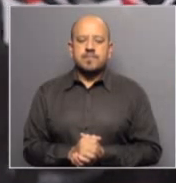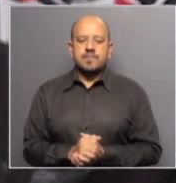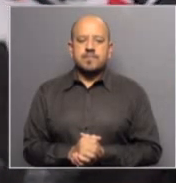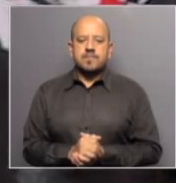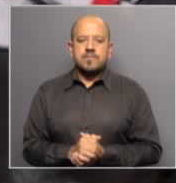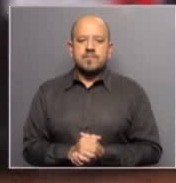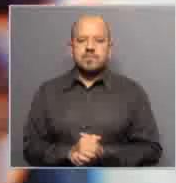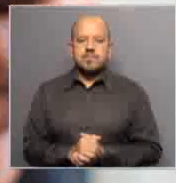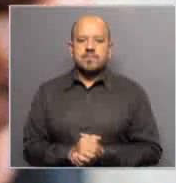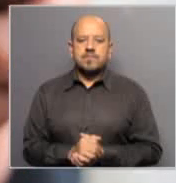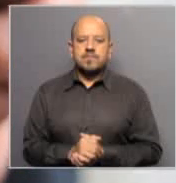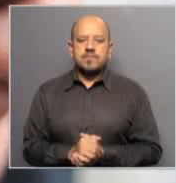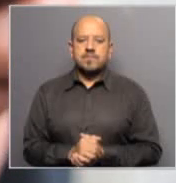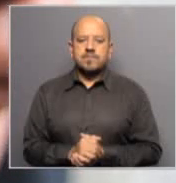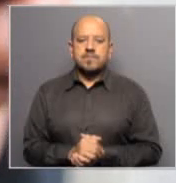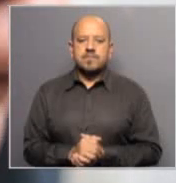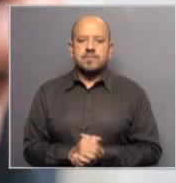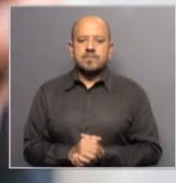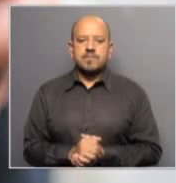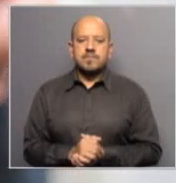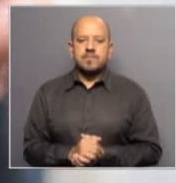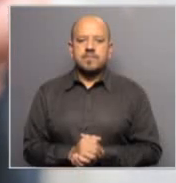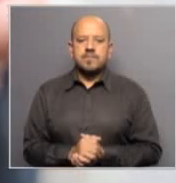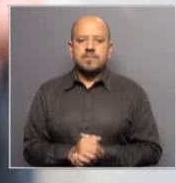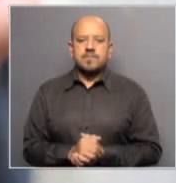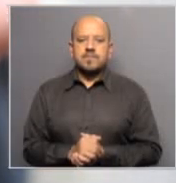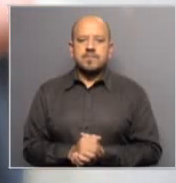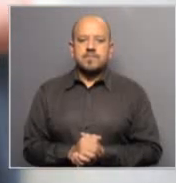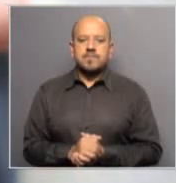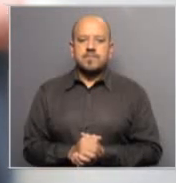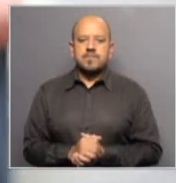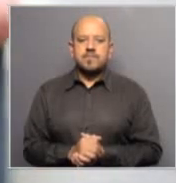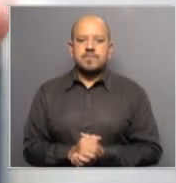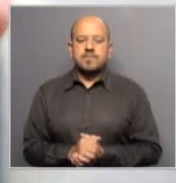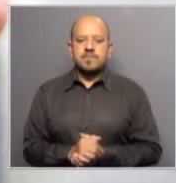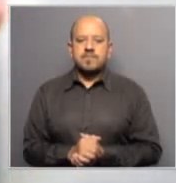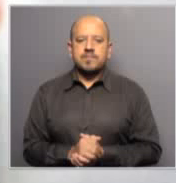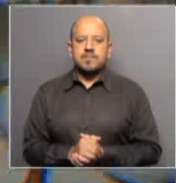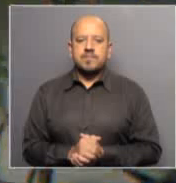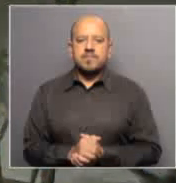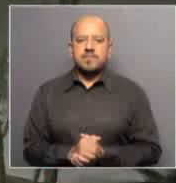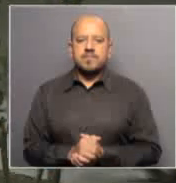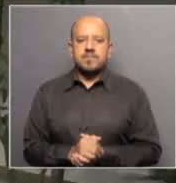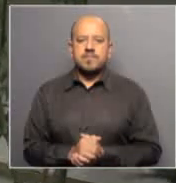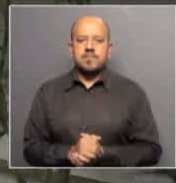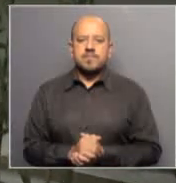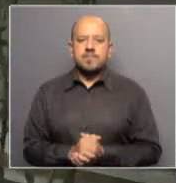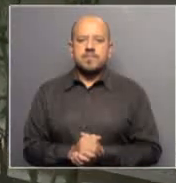La policía debe llevarte si robas o asesinas.